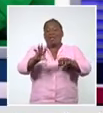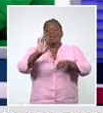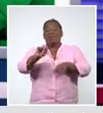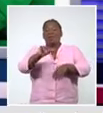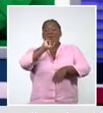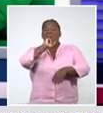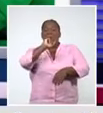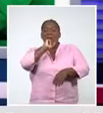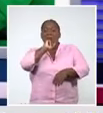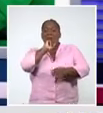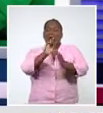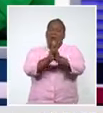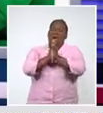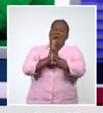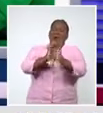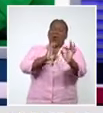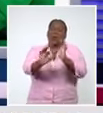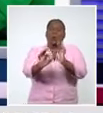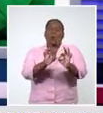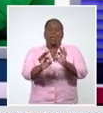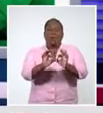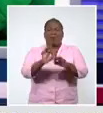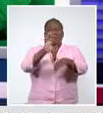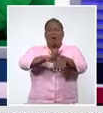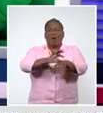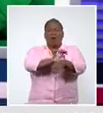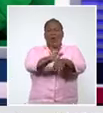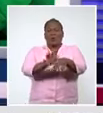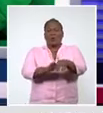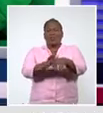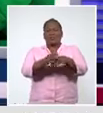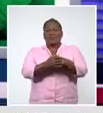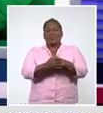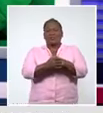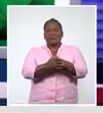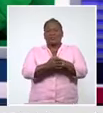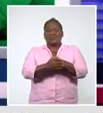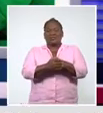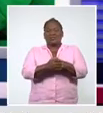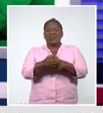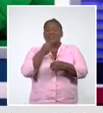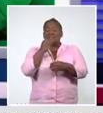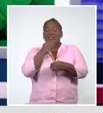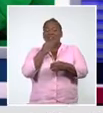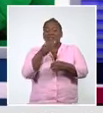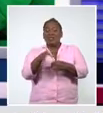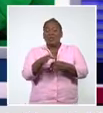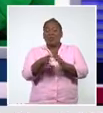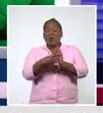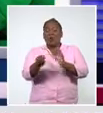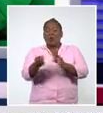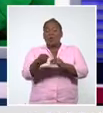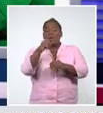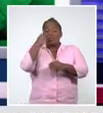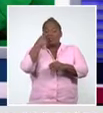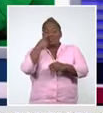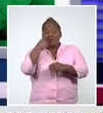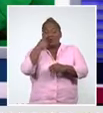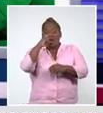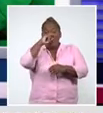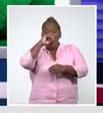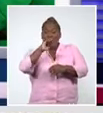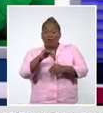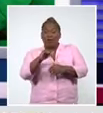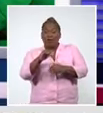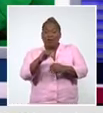cuídame del coronavirus. No sé si se pudo grabar, que sale un niñito acostado muy bonito